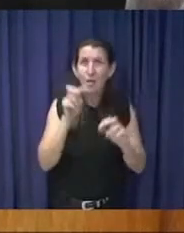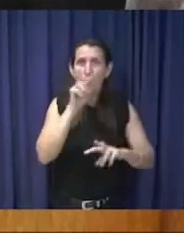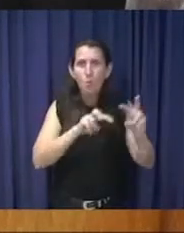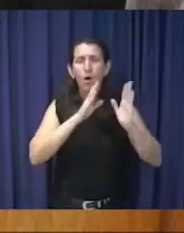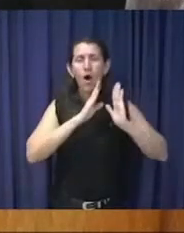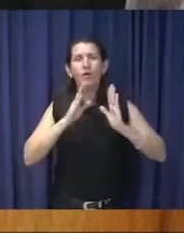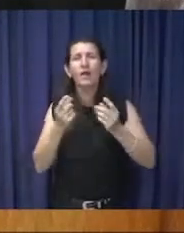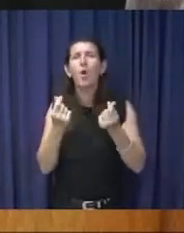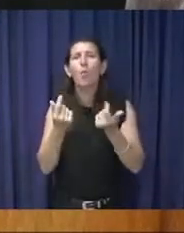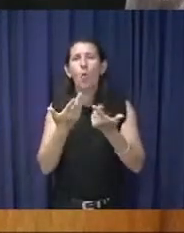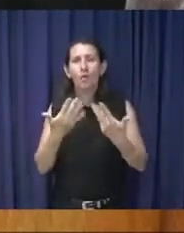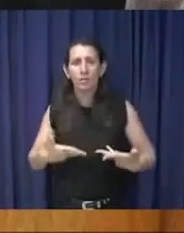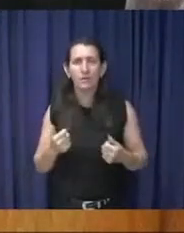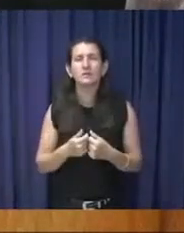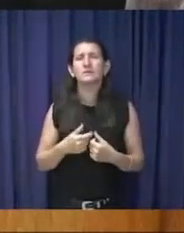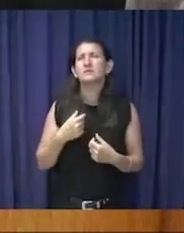las cuentas?